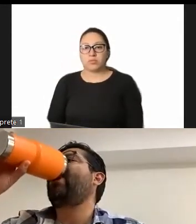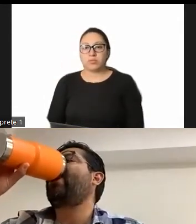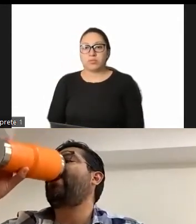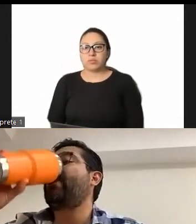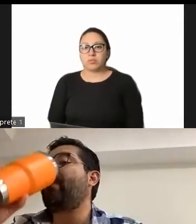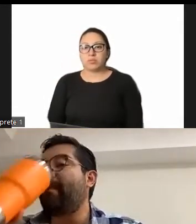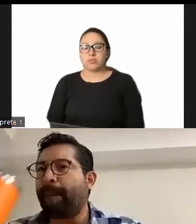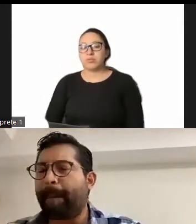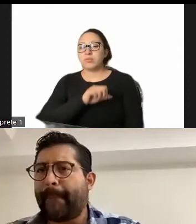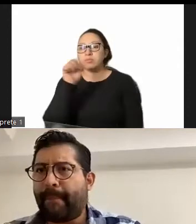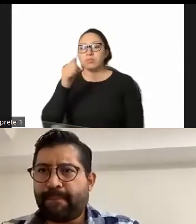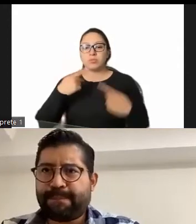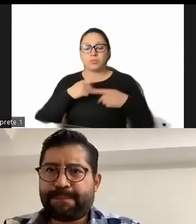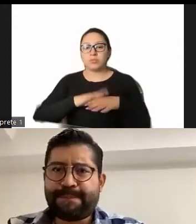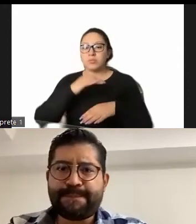¿Alguien más?